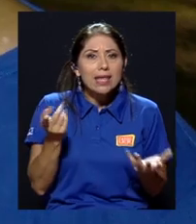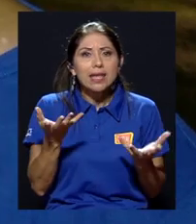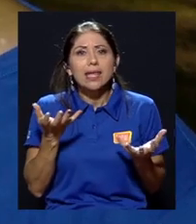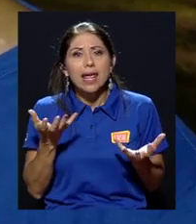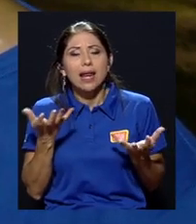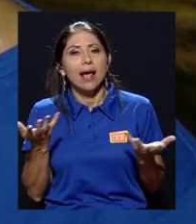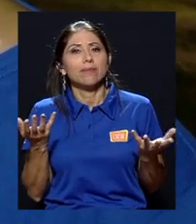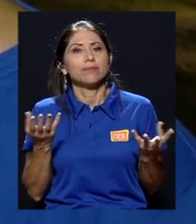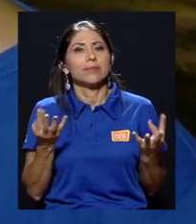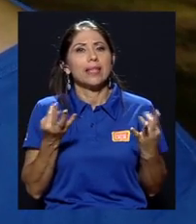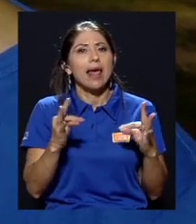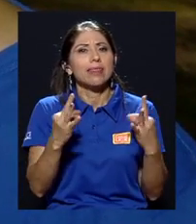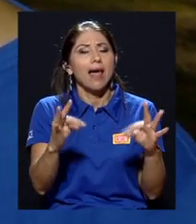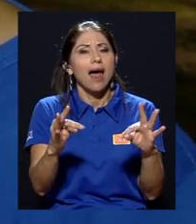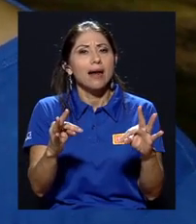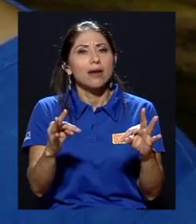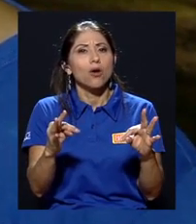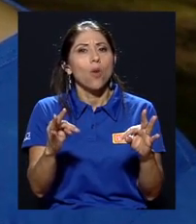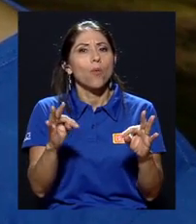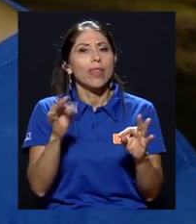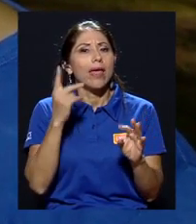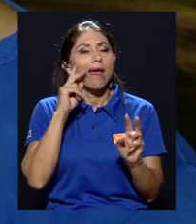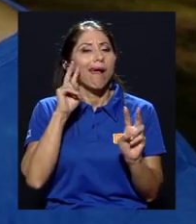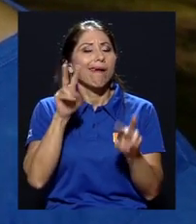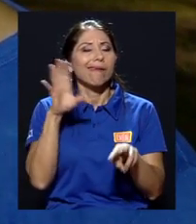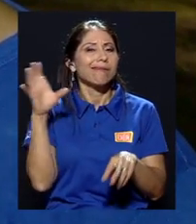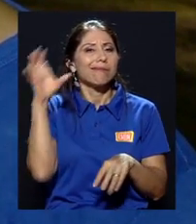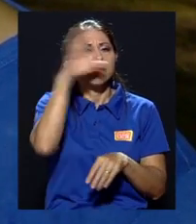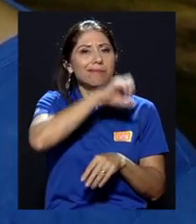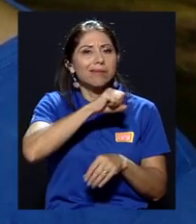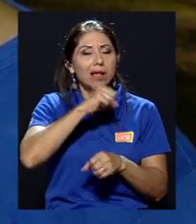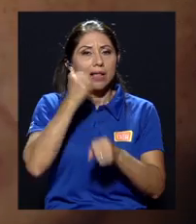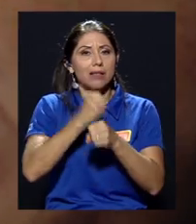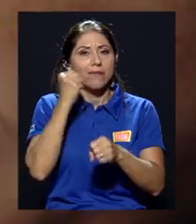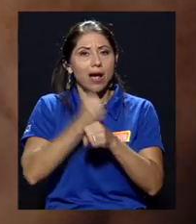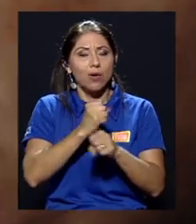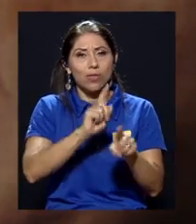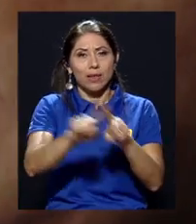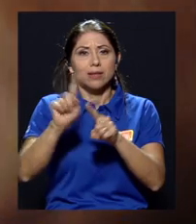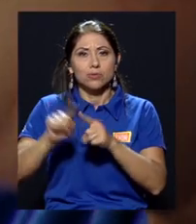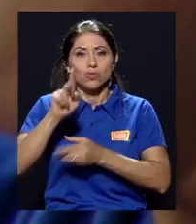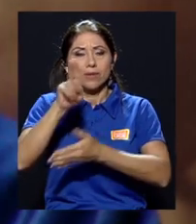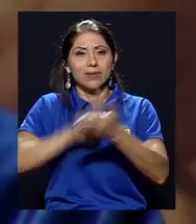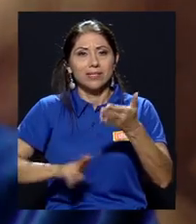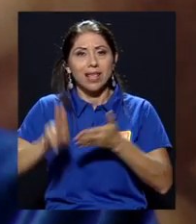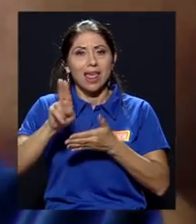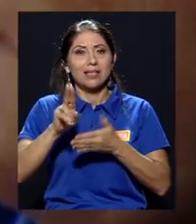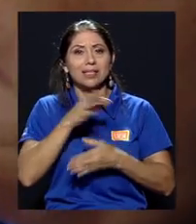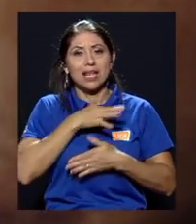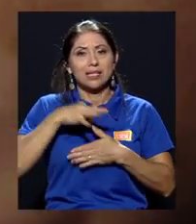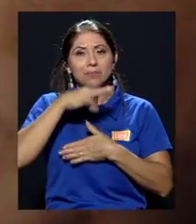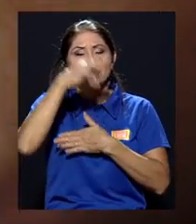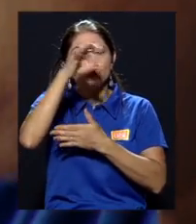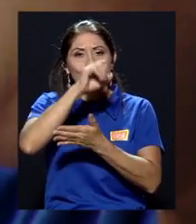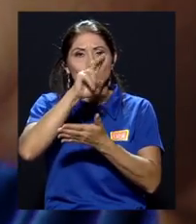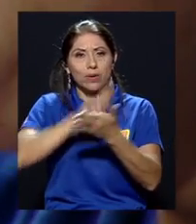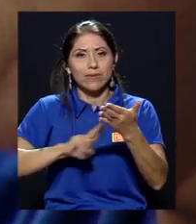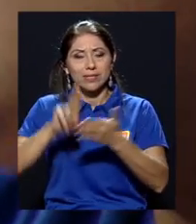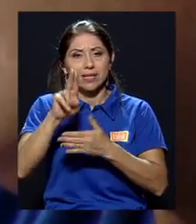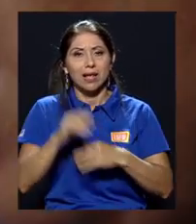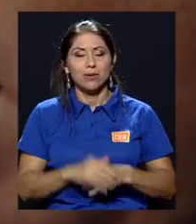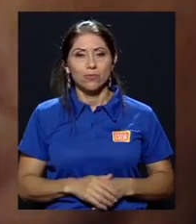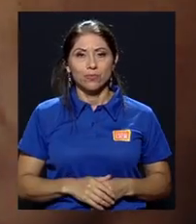quieran tratar de minar, digamos, el trabajo de las universidades y el espíritu universitario.